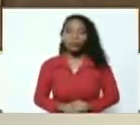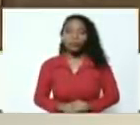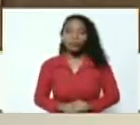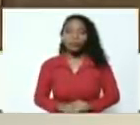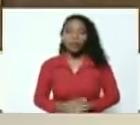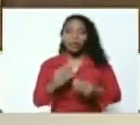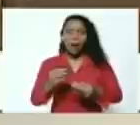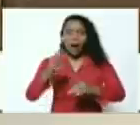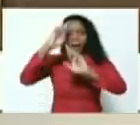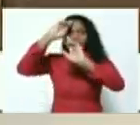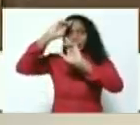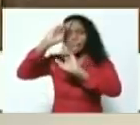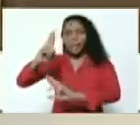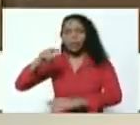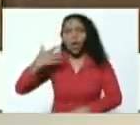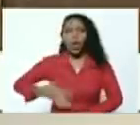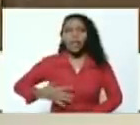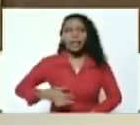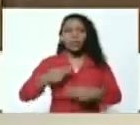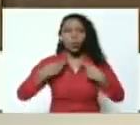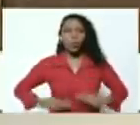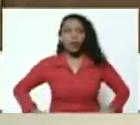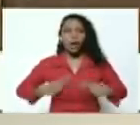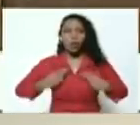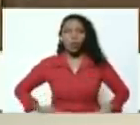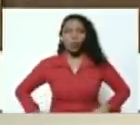para el respeto de los derechos humanos.